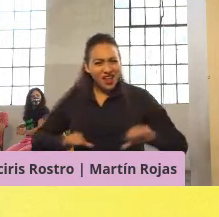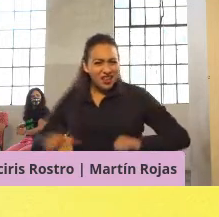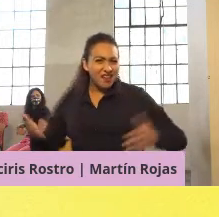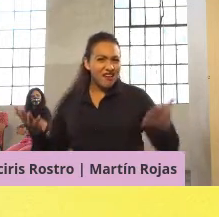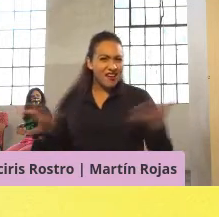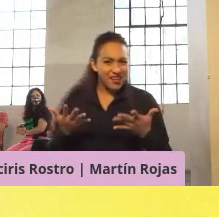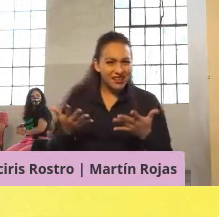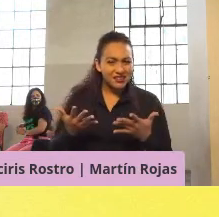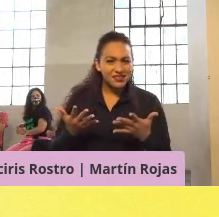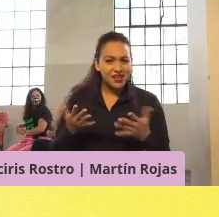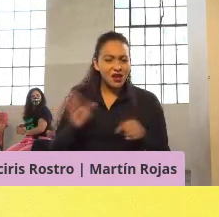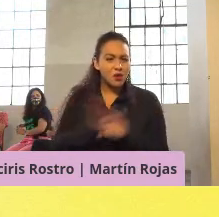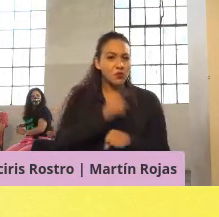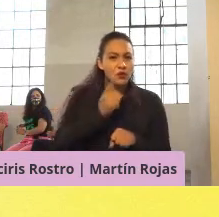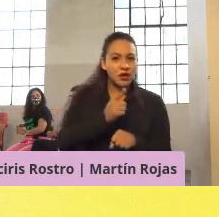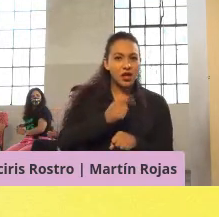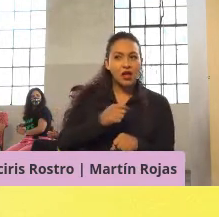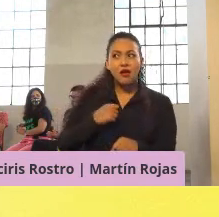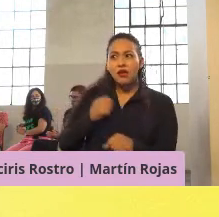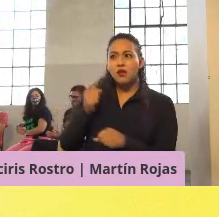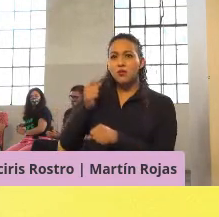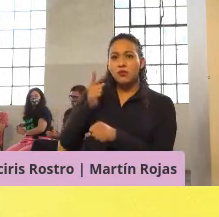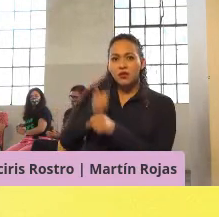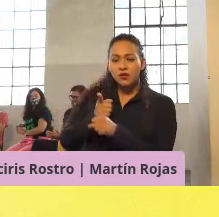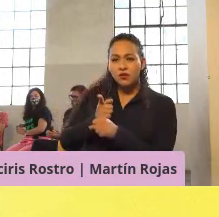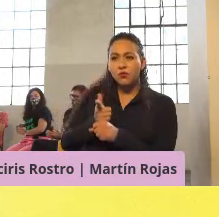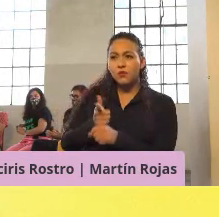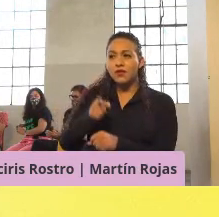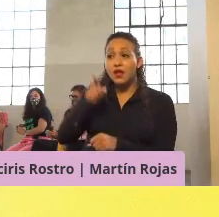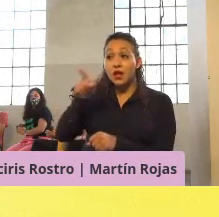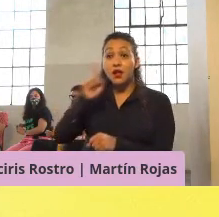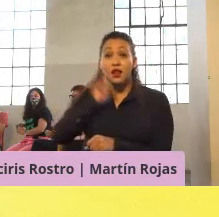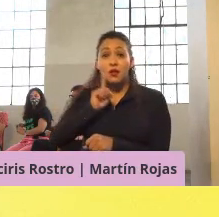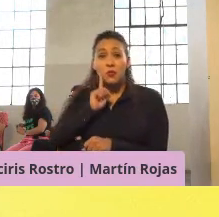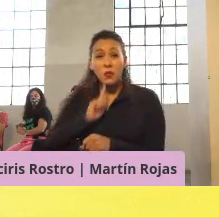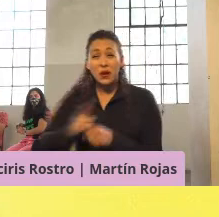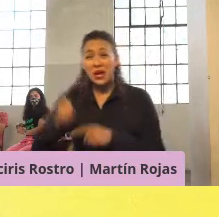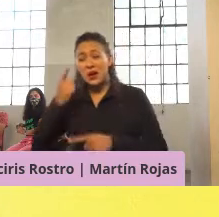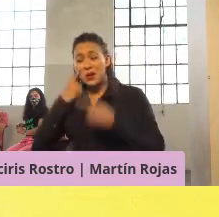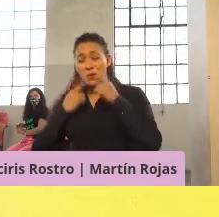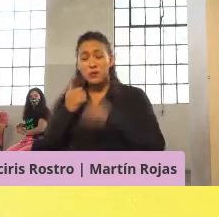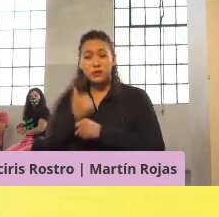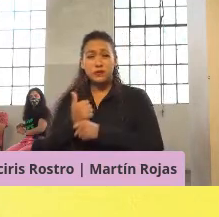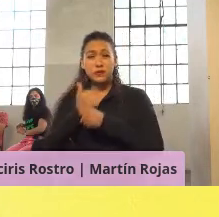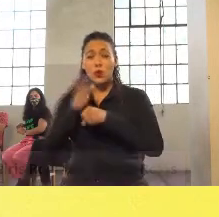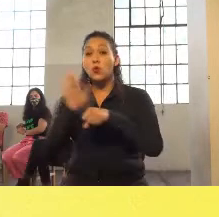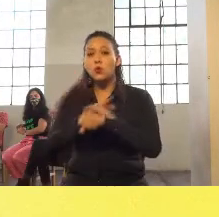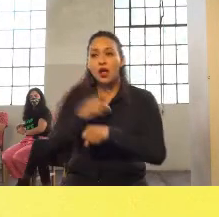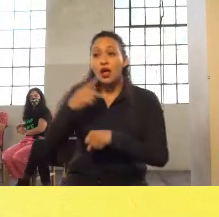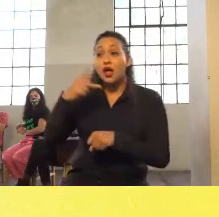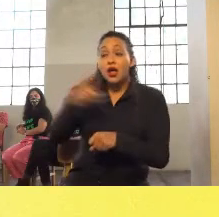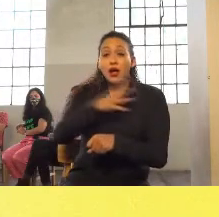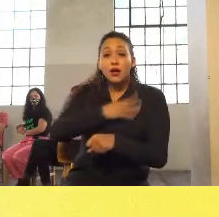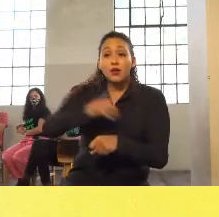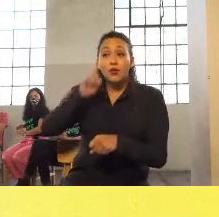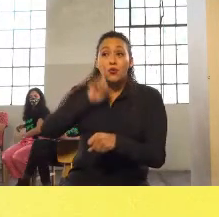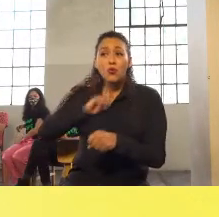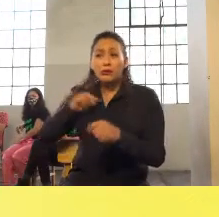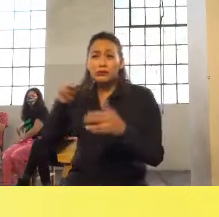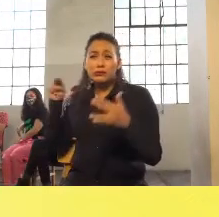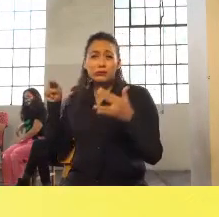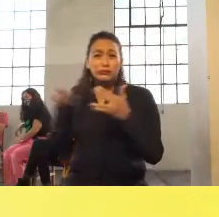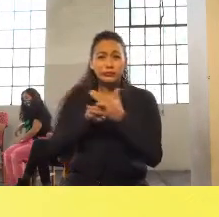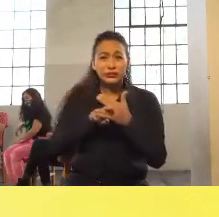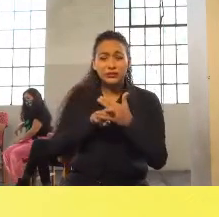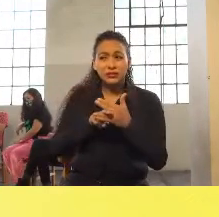han asesinado a su hija. Decía yo no tengo la rabia que ella siente, ella creo que tiene todo el derecho de manifestarse desde ese lugar, pero